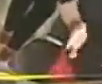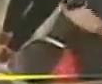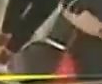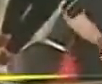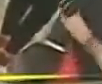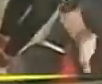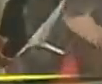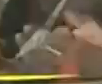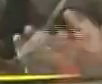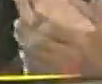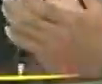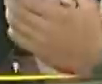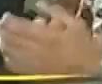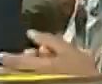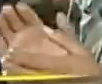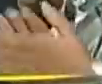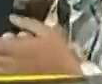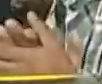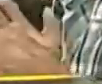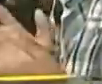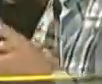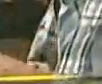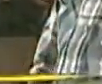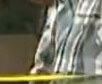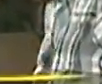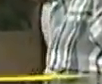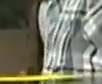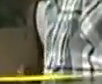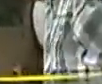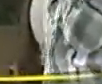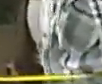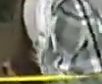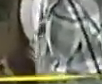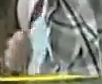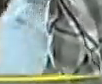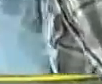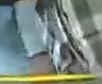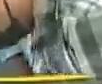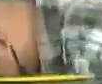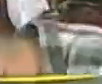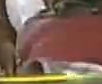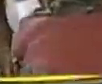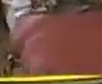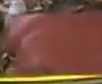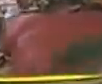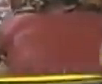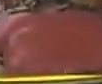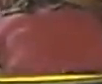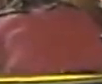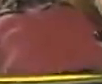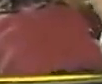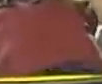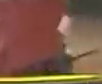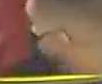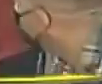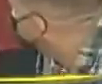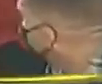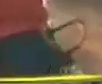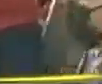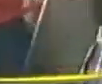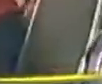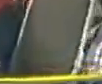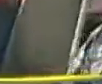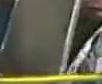antipatria, una clase de la traición que también dedicó este tiempo al abandono, a la ignominia que derivó de un poder